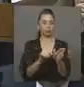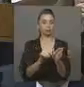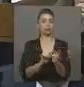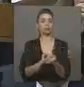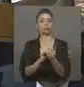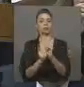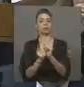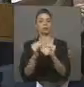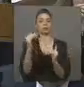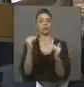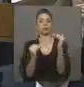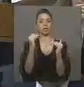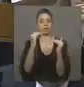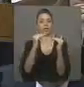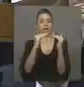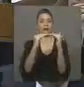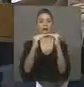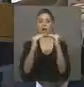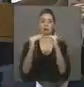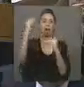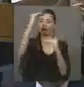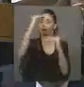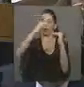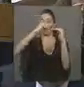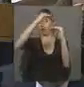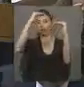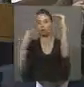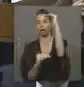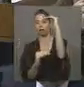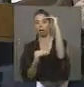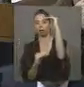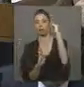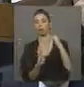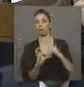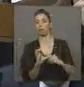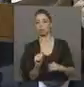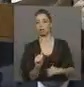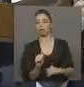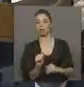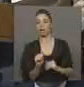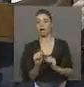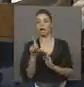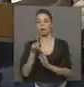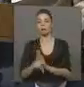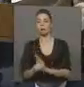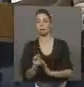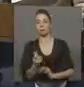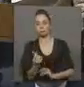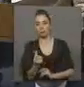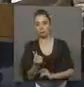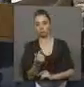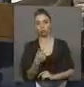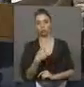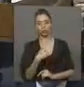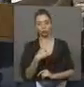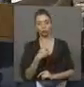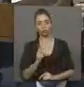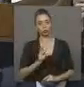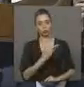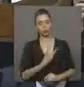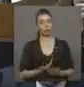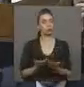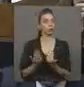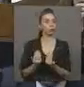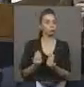va a nivelar hacia abajo, hacia las becas de menor monto. Y yo espero, señor